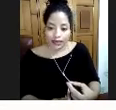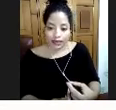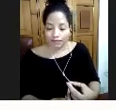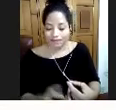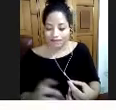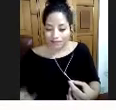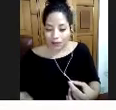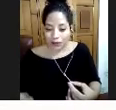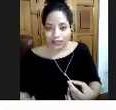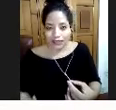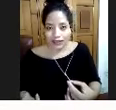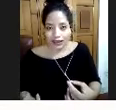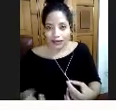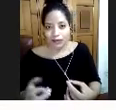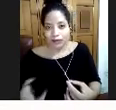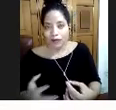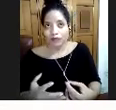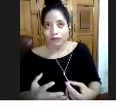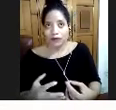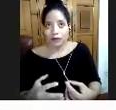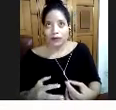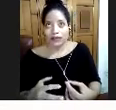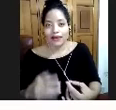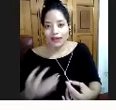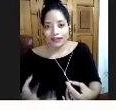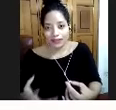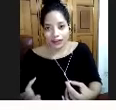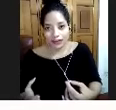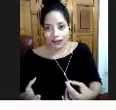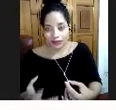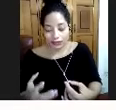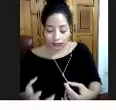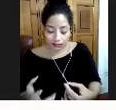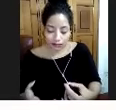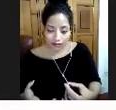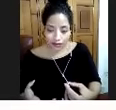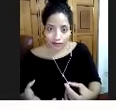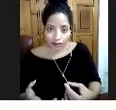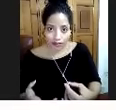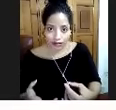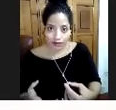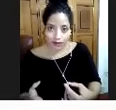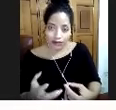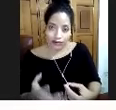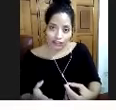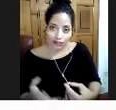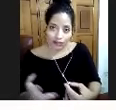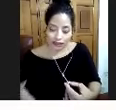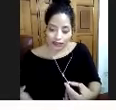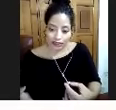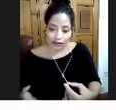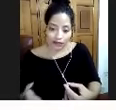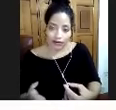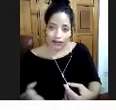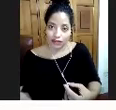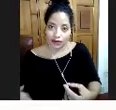que puede indicar o puede ocasionar, digamos, situaciones bastante fuertes para los niños y para